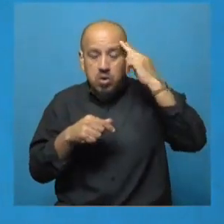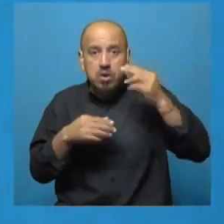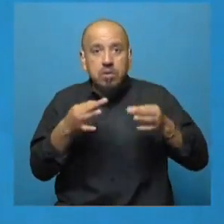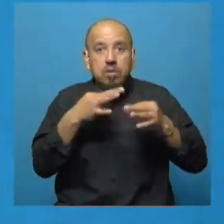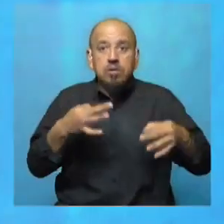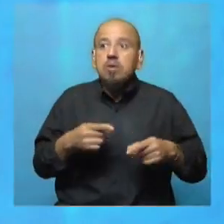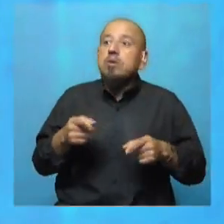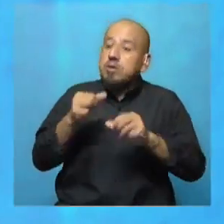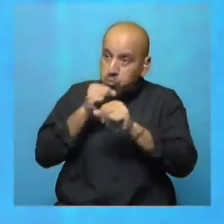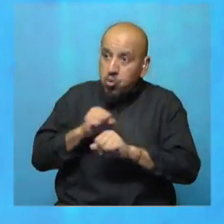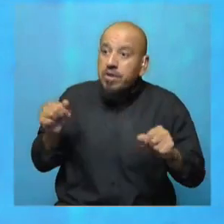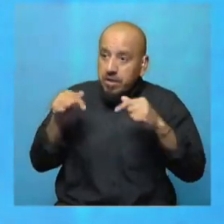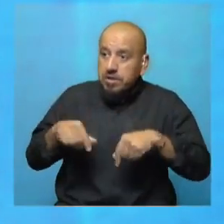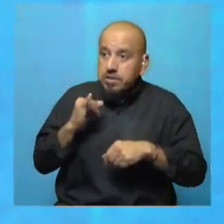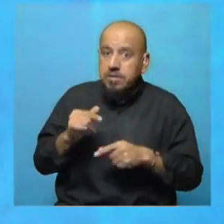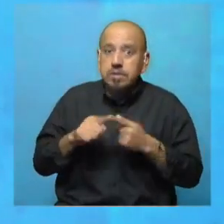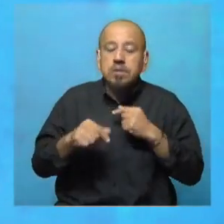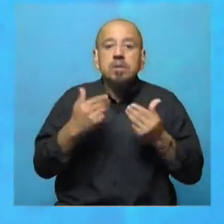y que se podía claro